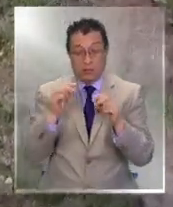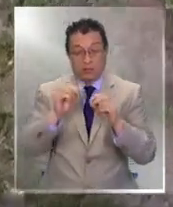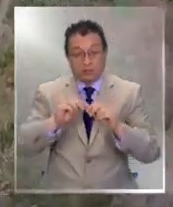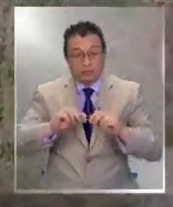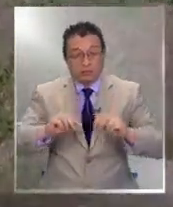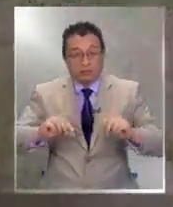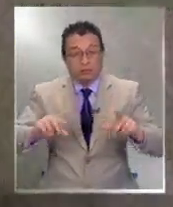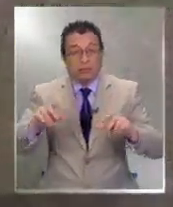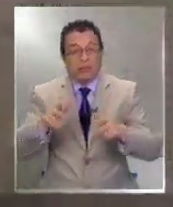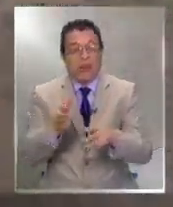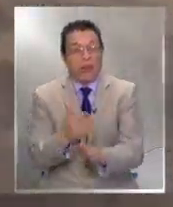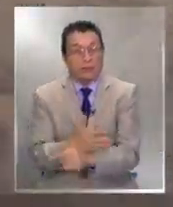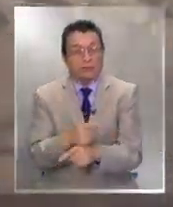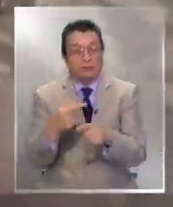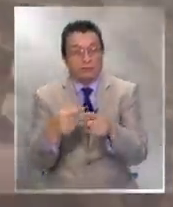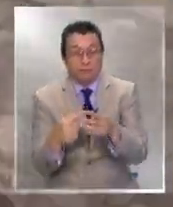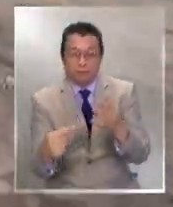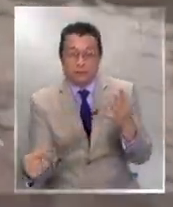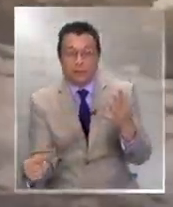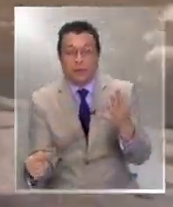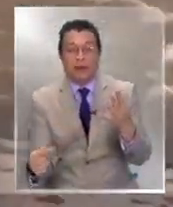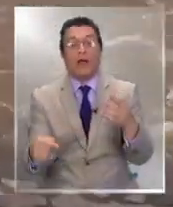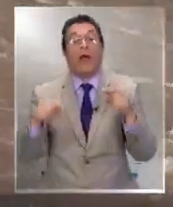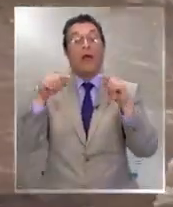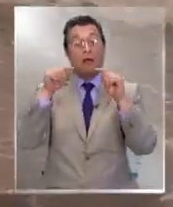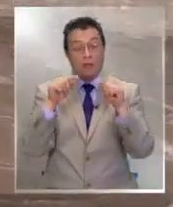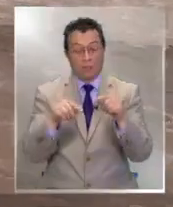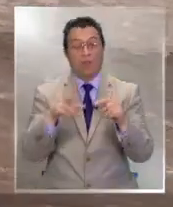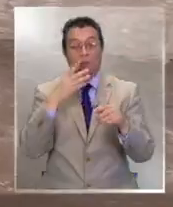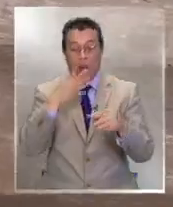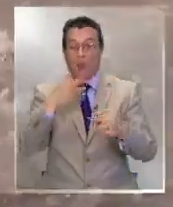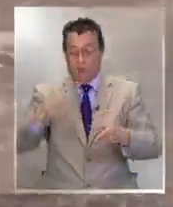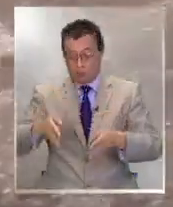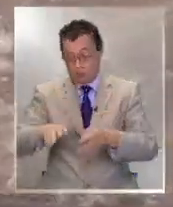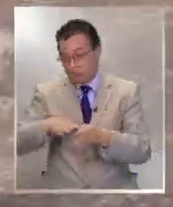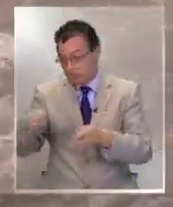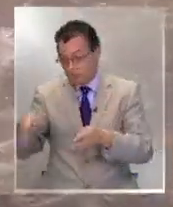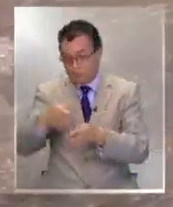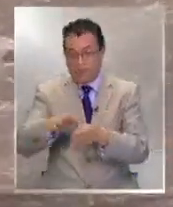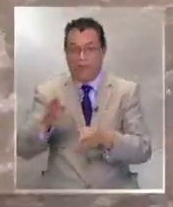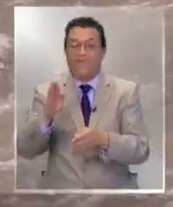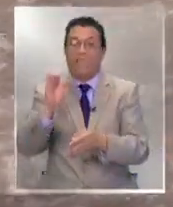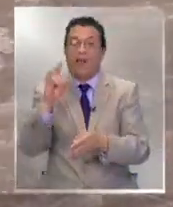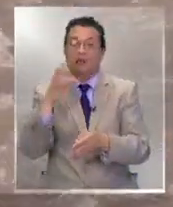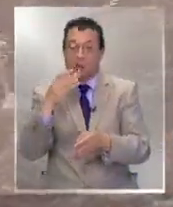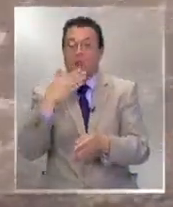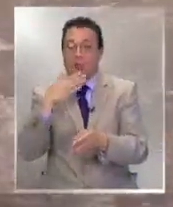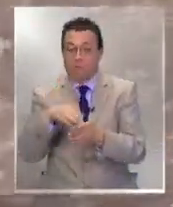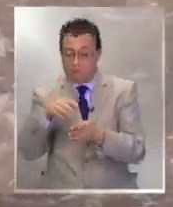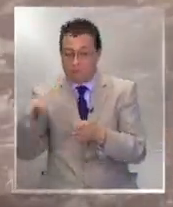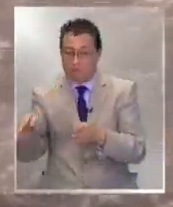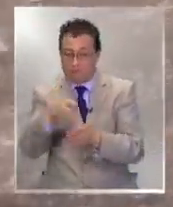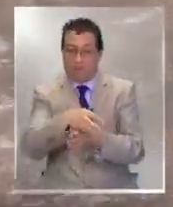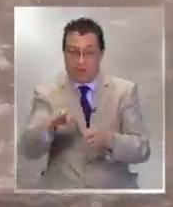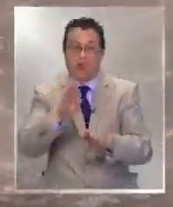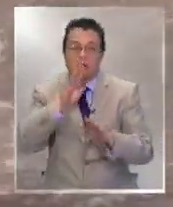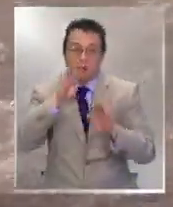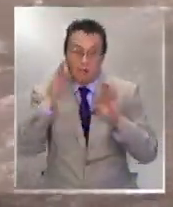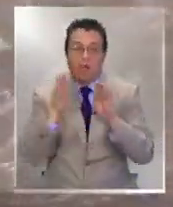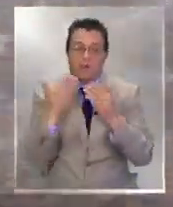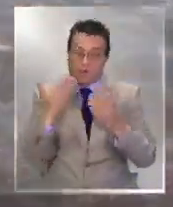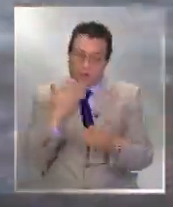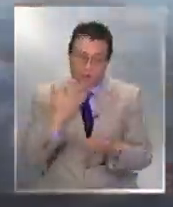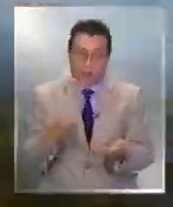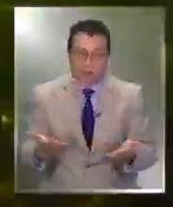microorganismos. El rescate de su ribera se torna igual de importante, pues es aquí donde habitarán las futuras especies. Si